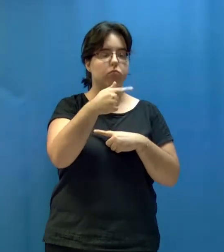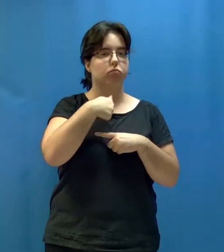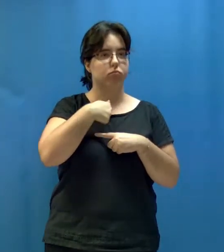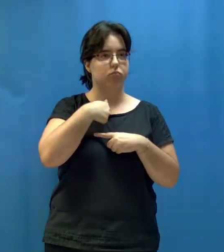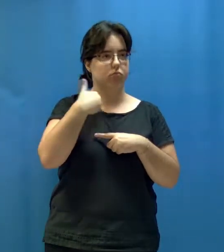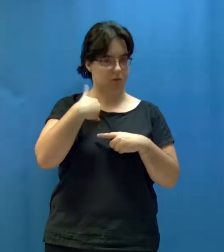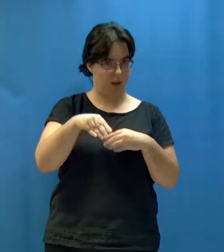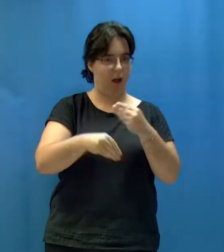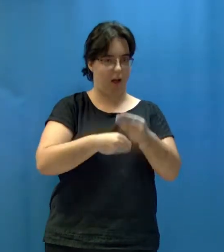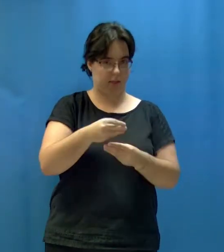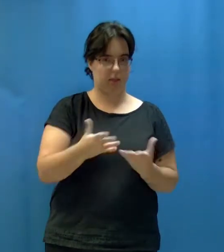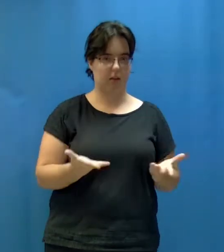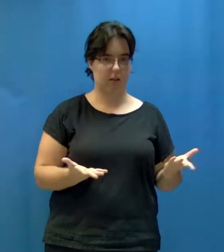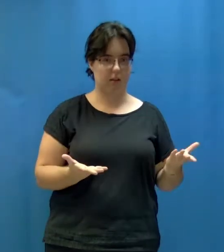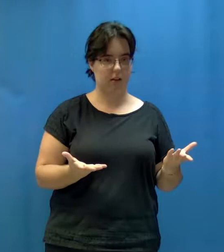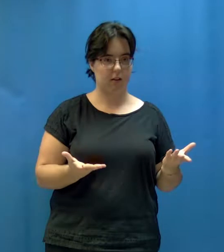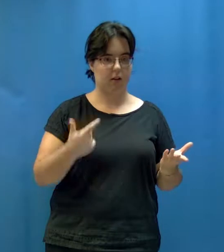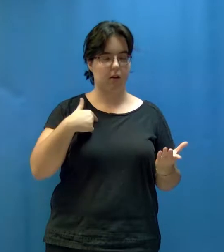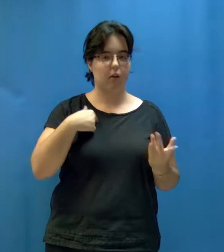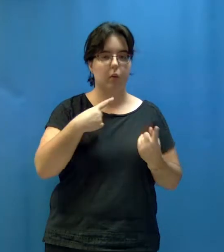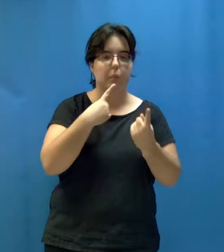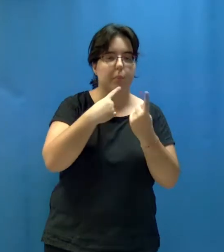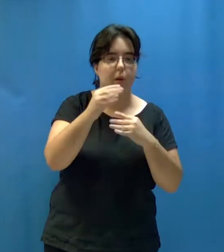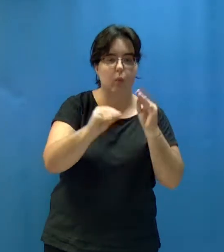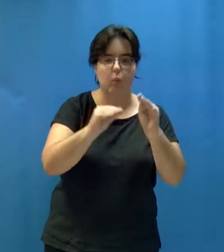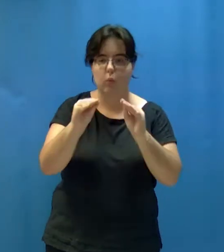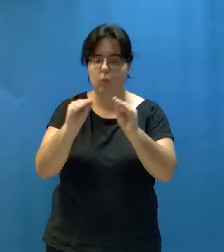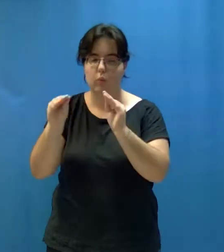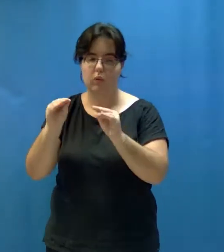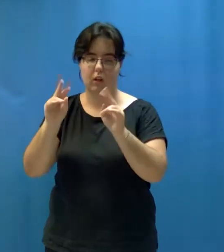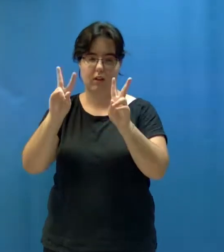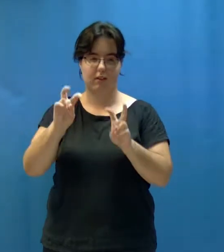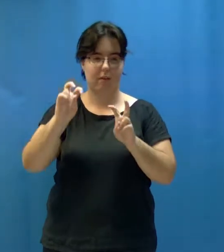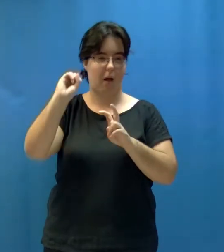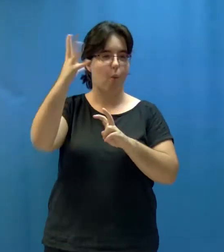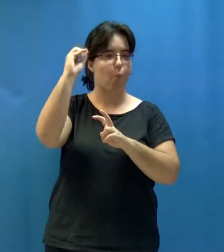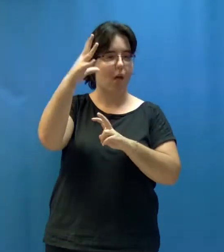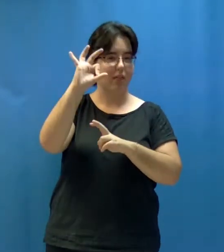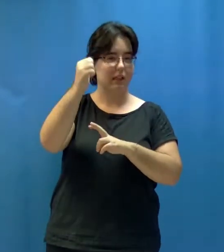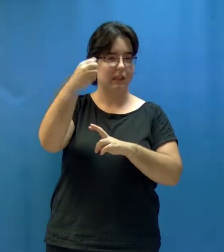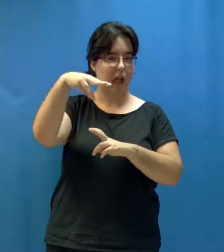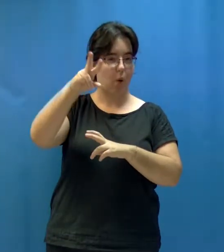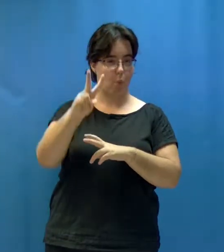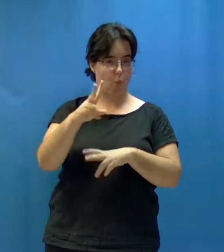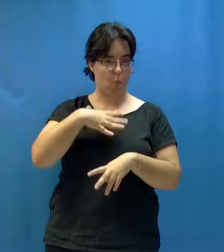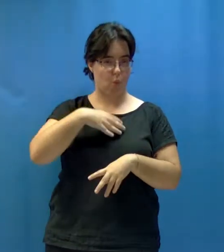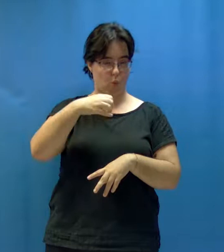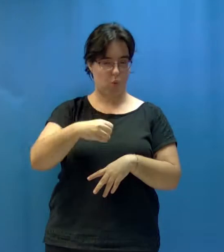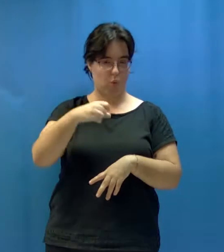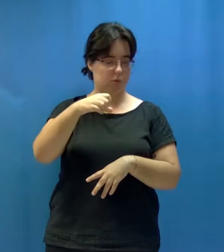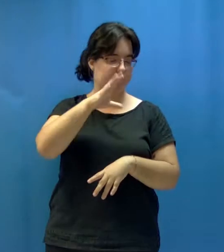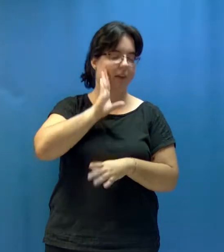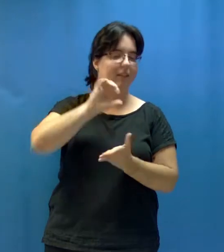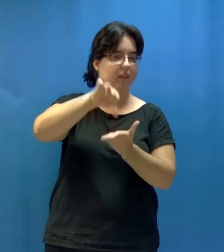s'està fent. Hem consultat al personal de la SAMU municipal i ens ha explicat que tenen dos infermers